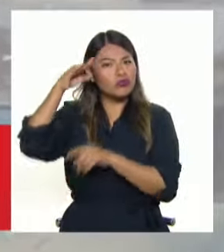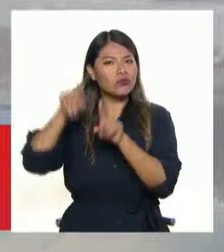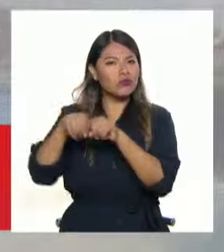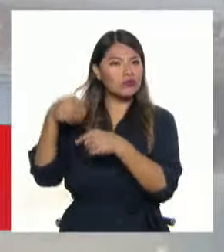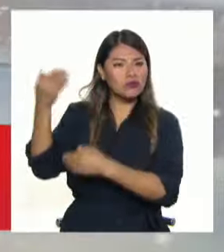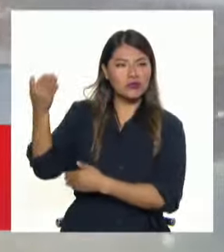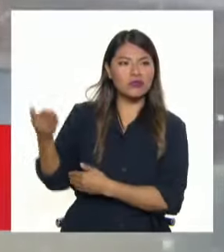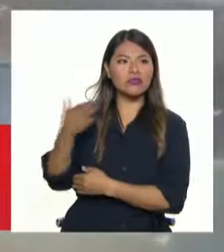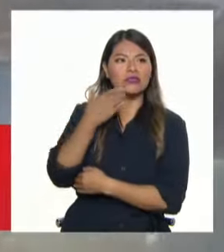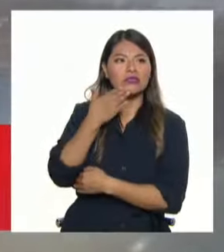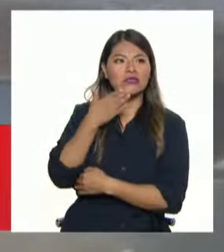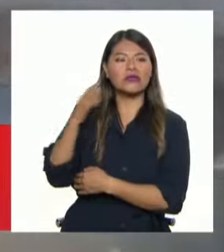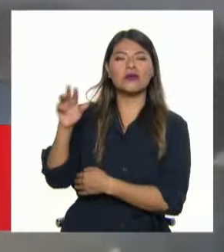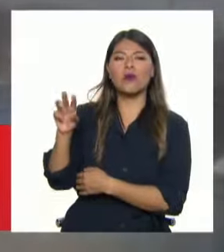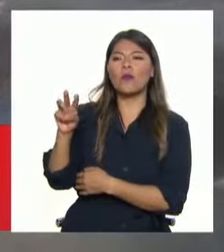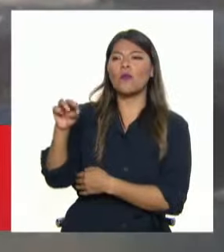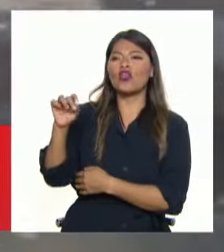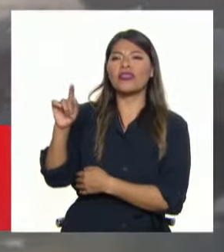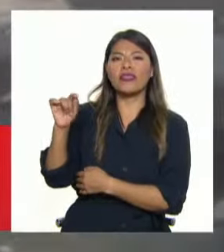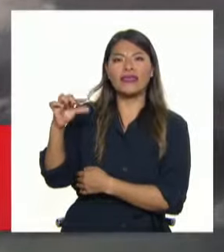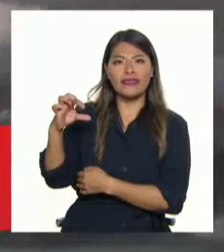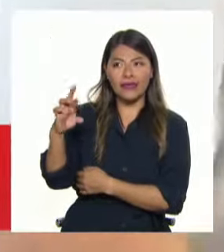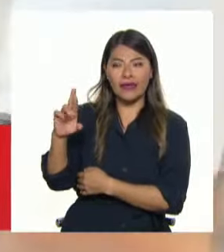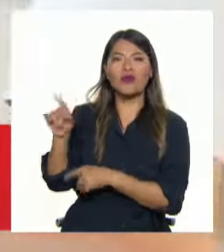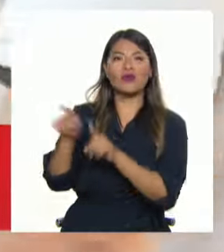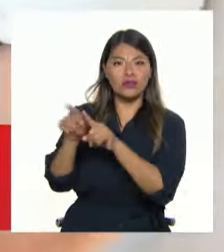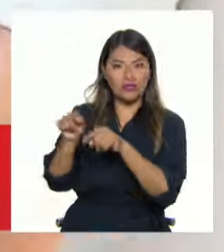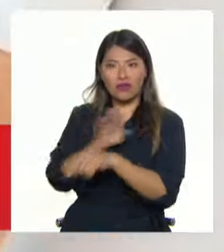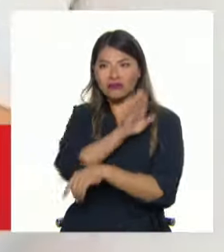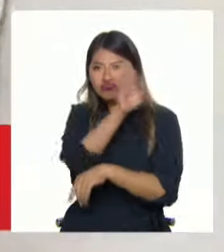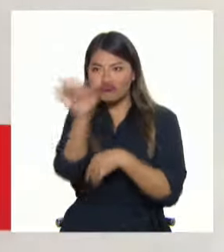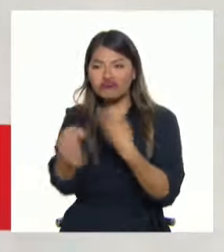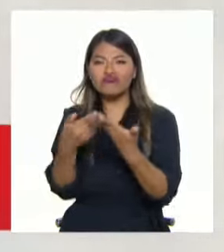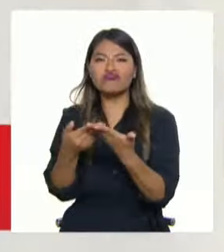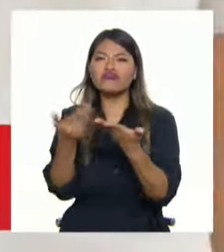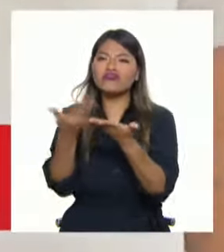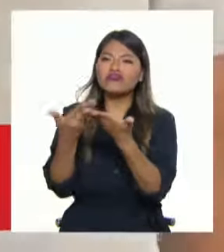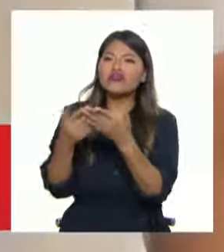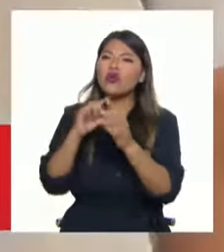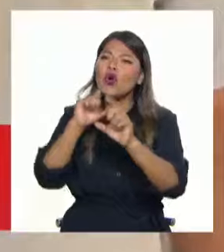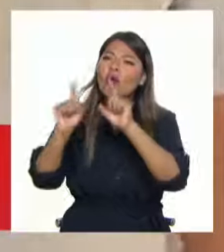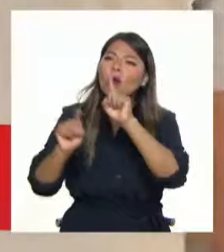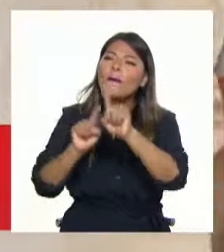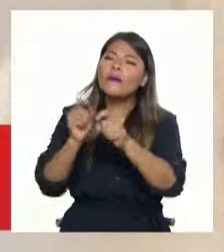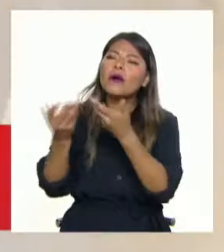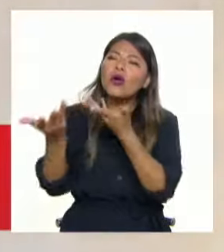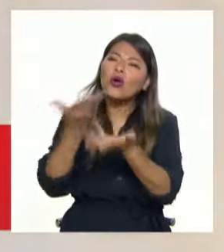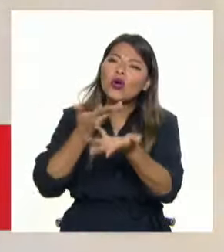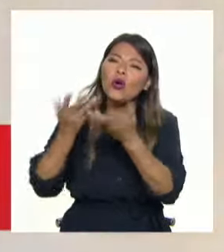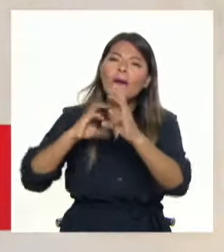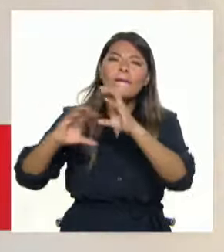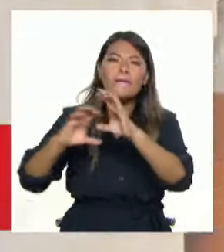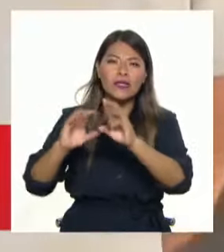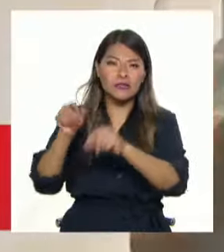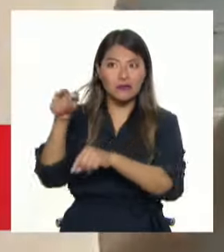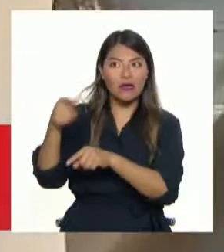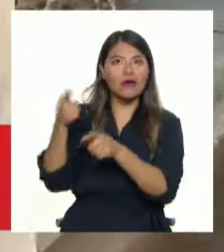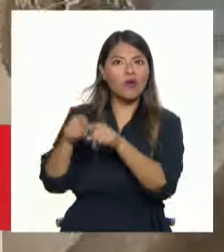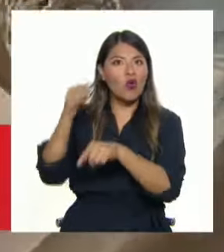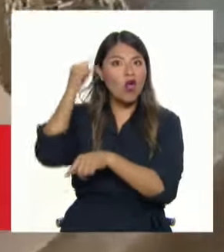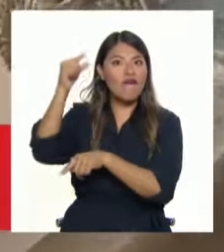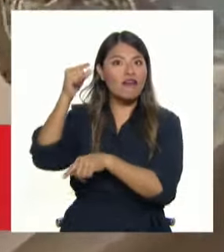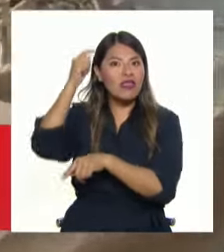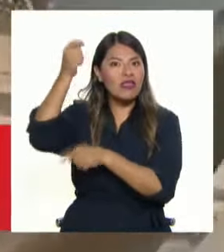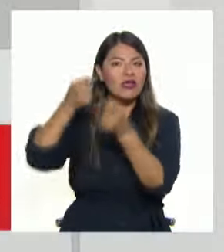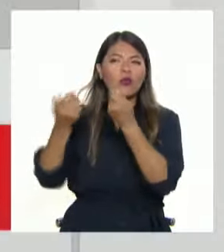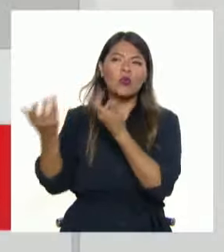hablando del Juan Mundaca Montenegro, ya se acercó hasta Picota a conversar con el mismo gobernador sobre todo lo que